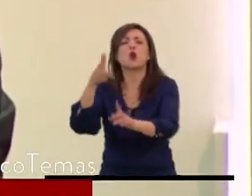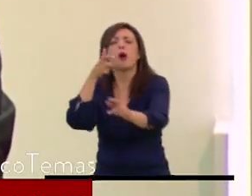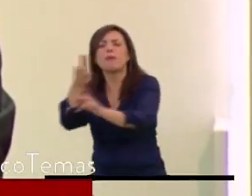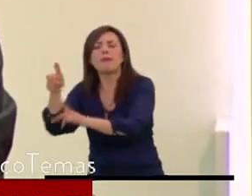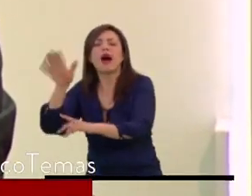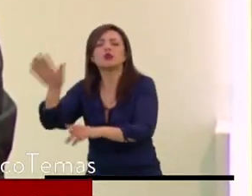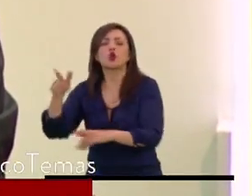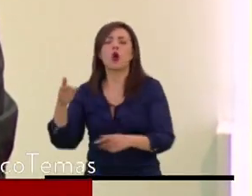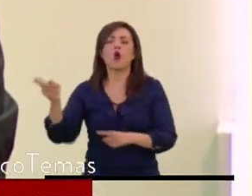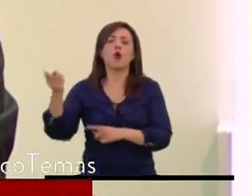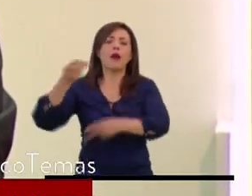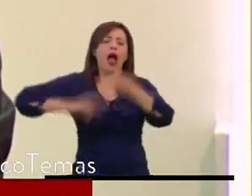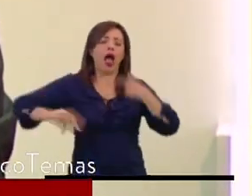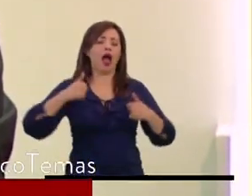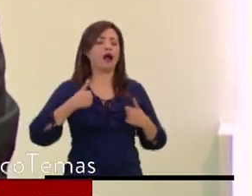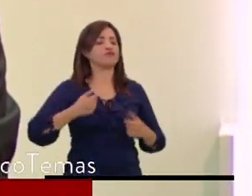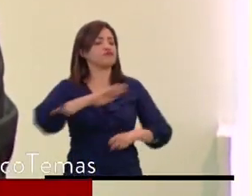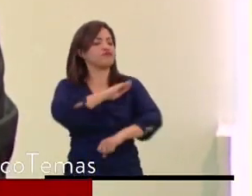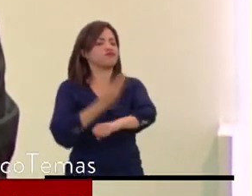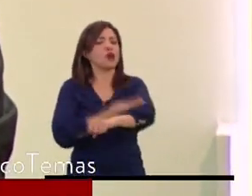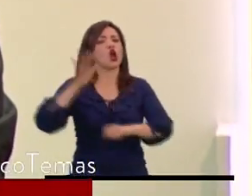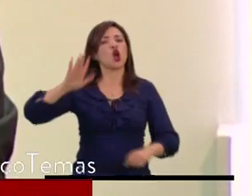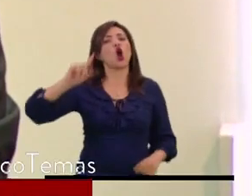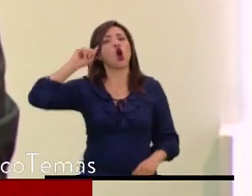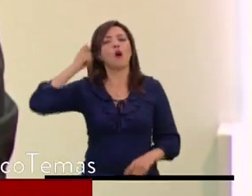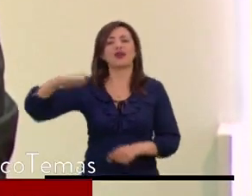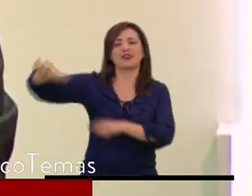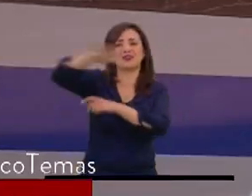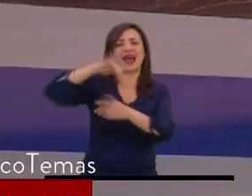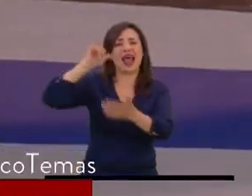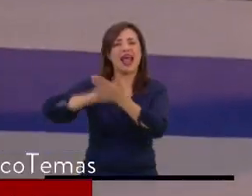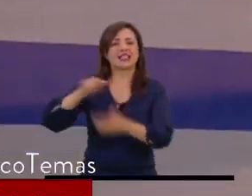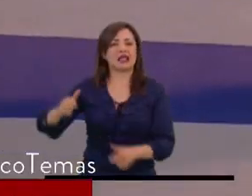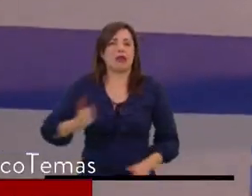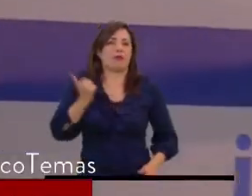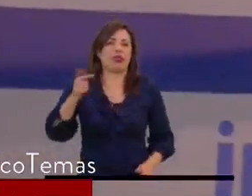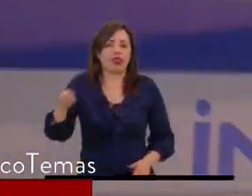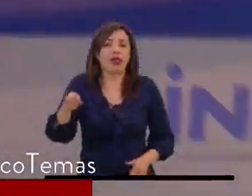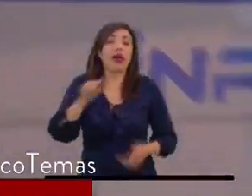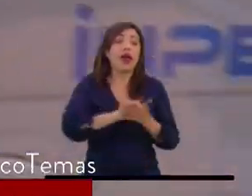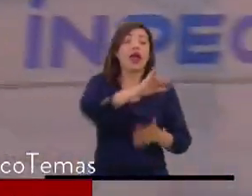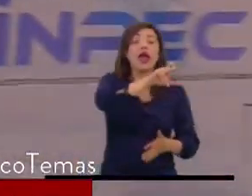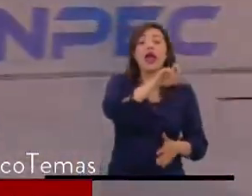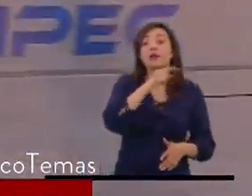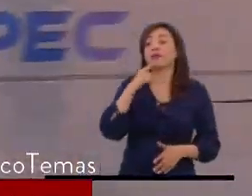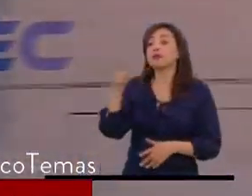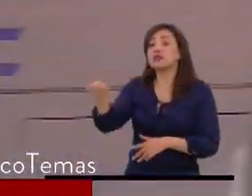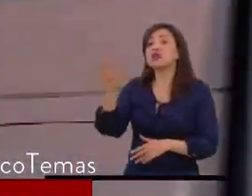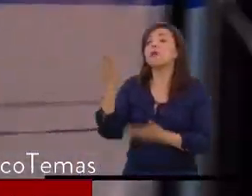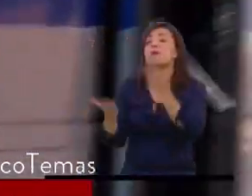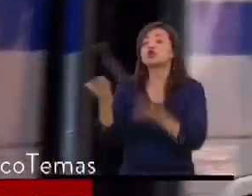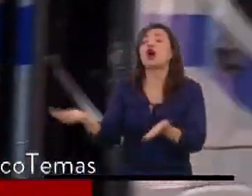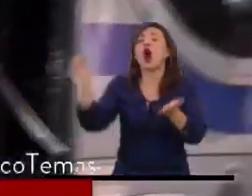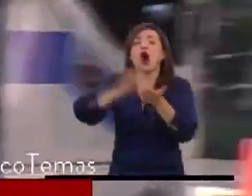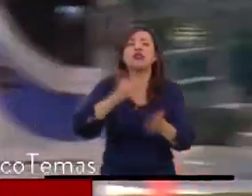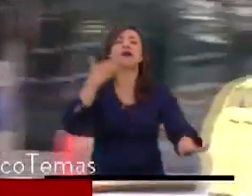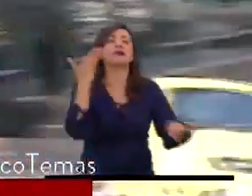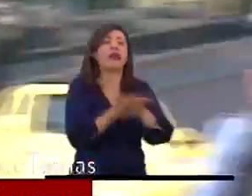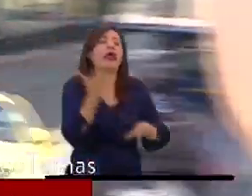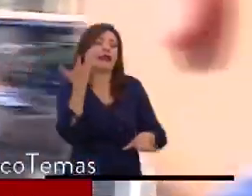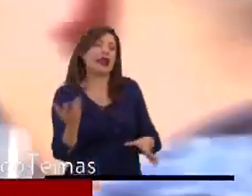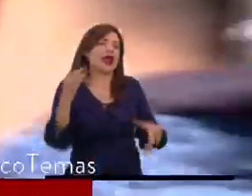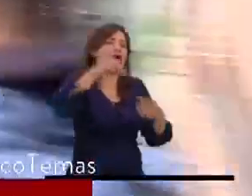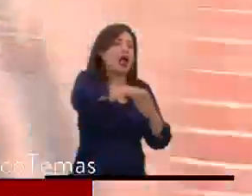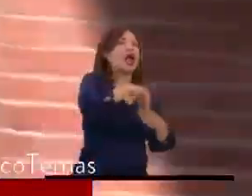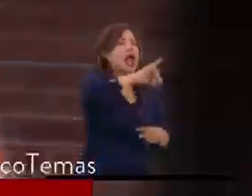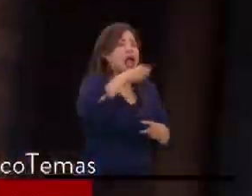Gómez valiéndose del poder que tenía en la zona donde ocurrieron los hechos. Sin embargo, la JEP dijo que el exgobernador podría solicitar de nuevo su